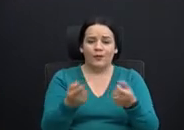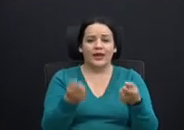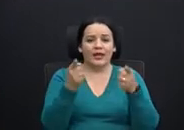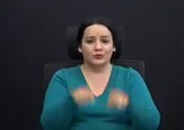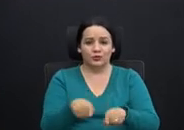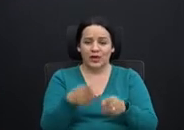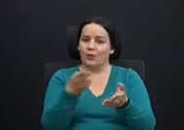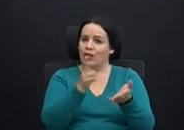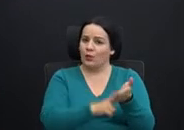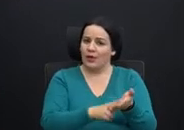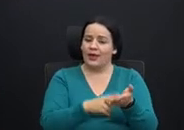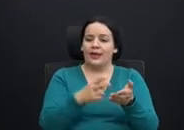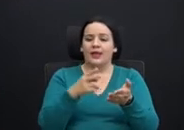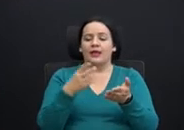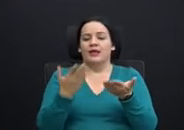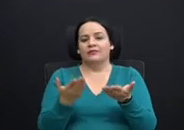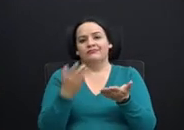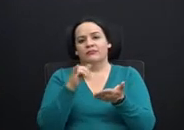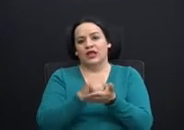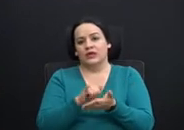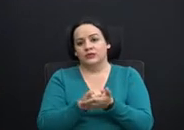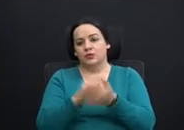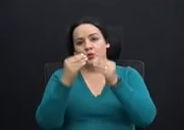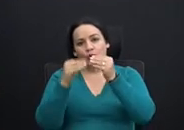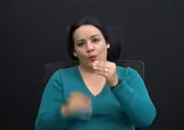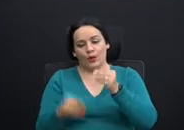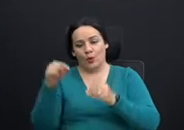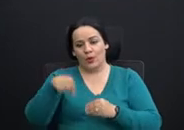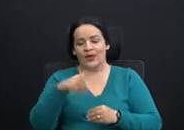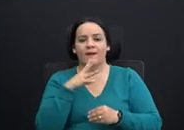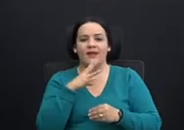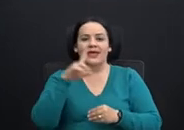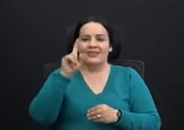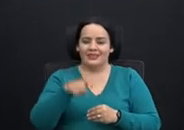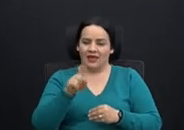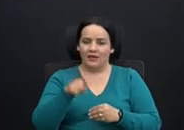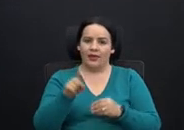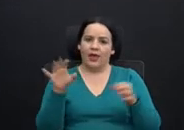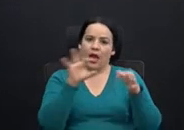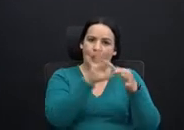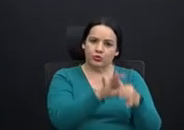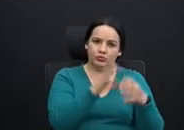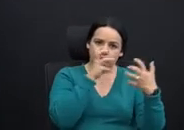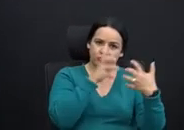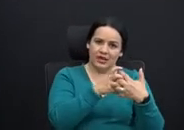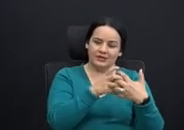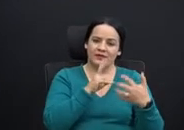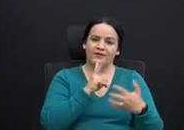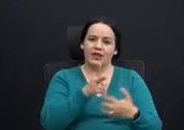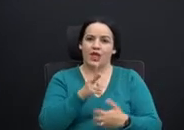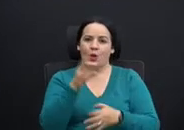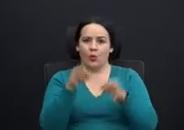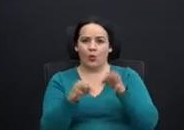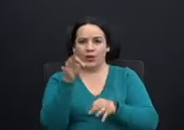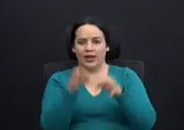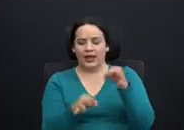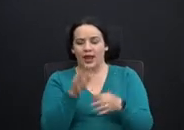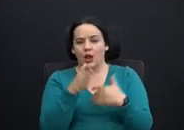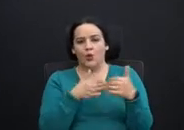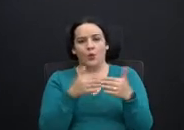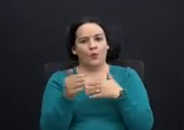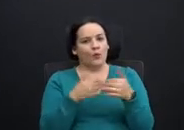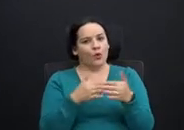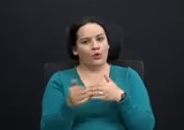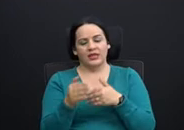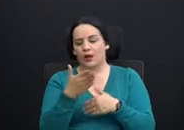Por eso, esos números que se han hablado hoy tienen que aterrizarse a la realidad jurídica. No importa lo que se ha